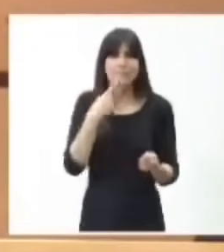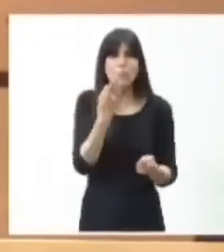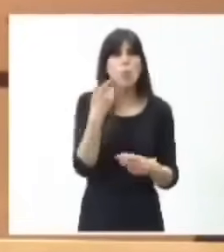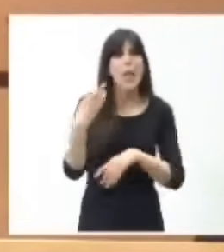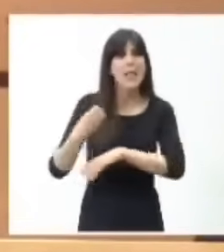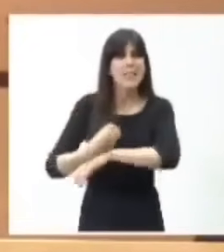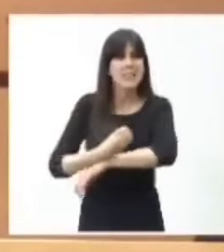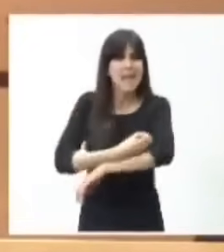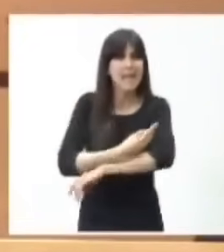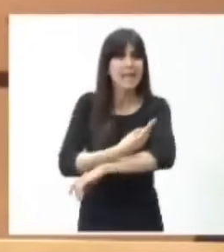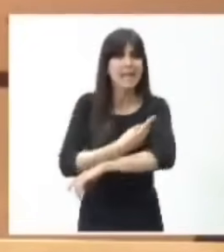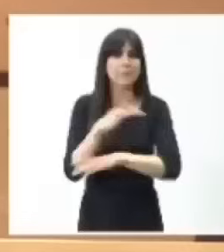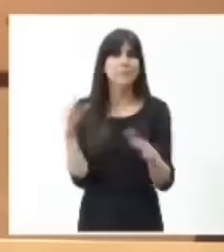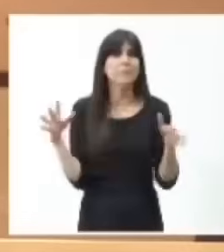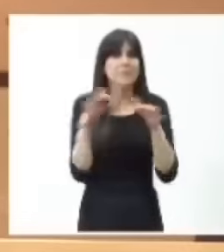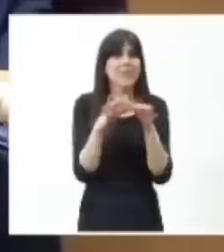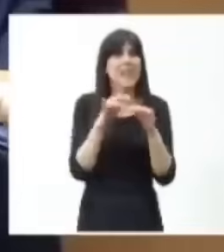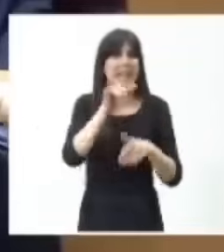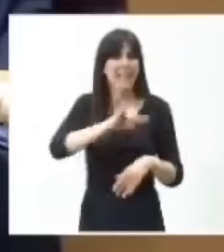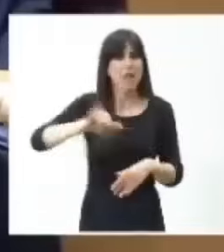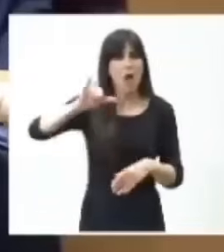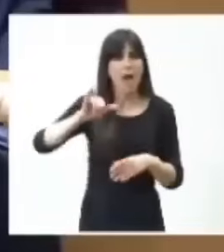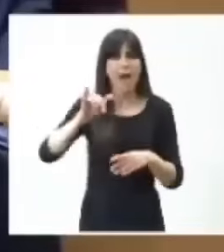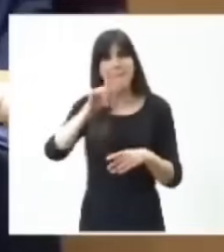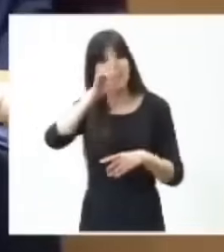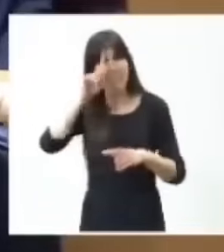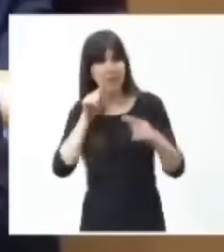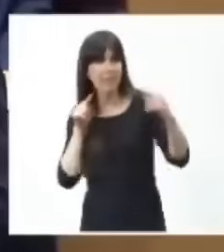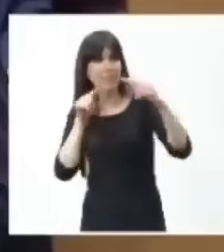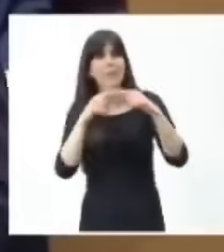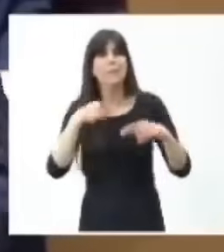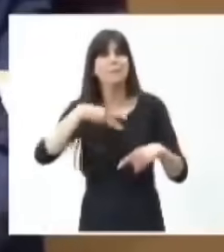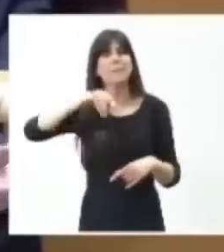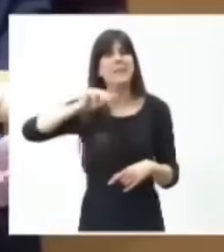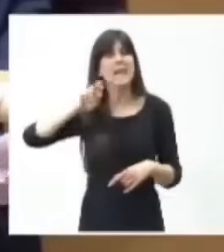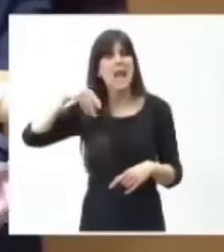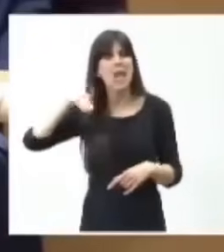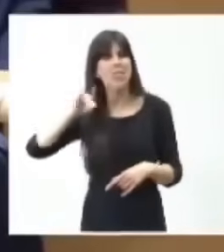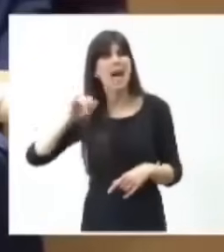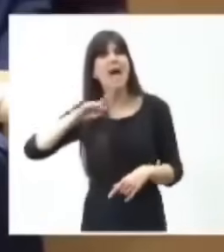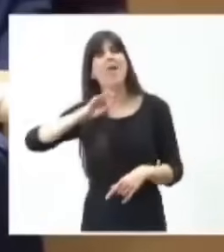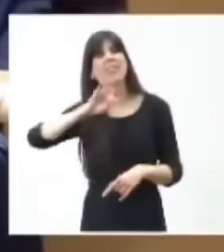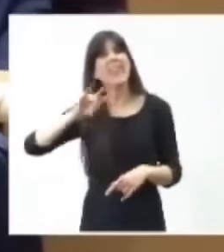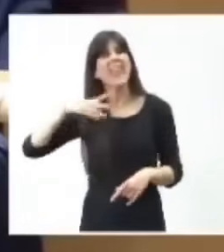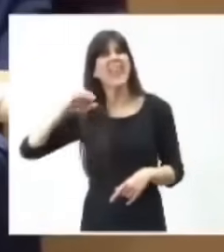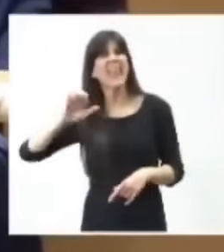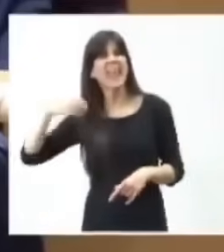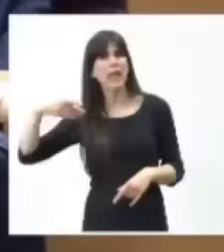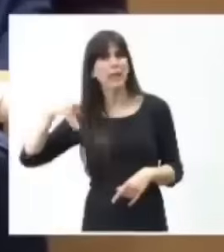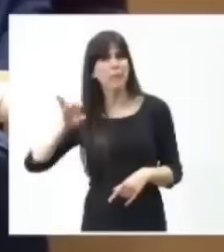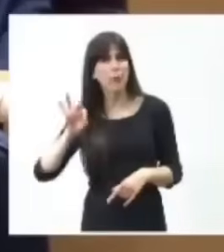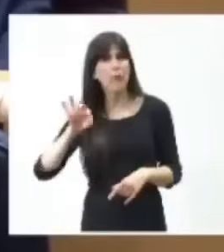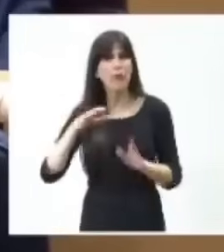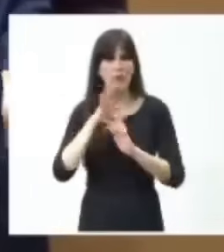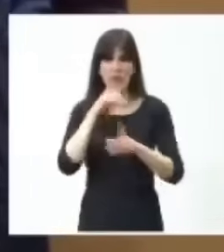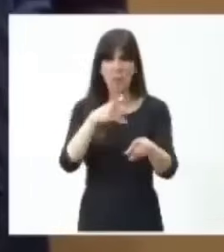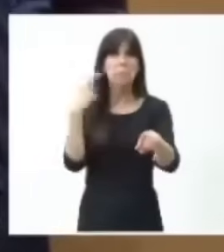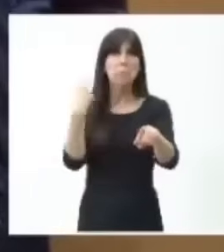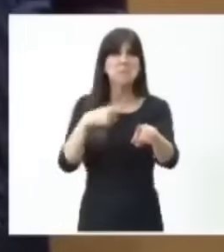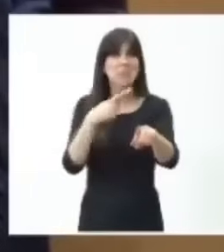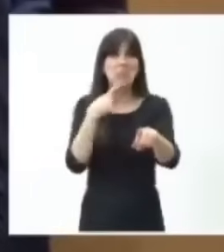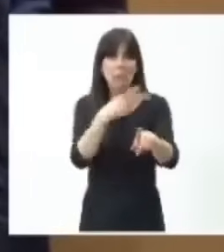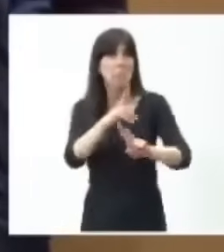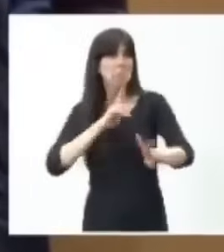tren de conexión de La Rioja con Madrid a través de Miranda de Ebro y la primera respuesta que me dio su presidente fue que ni lo